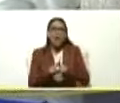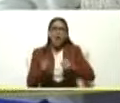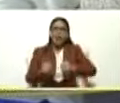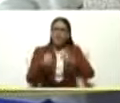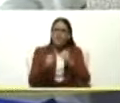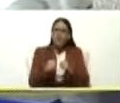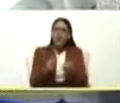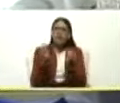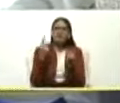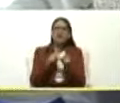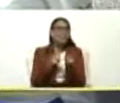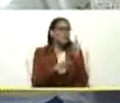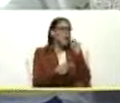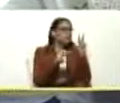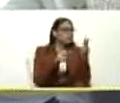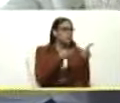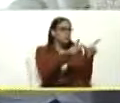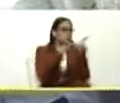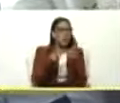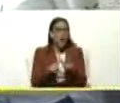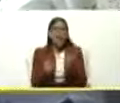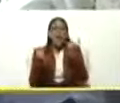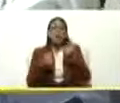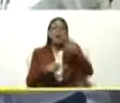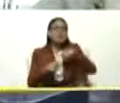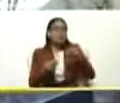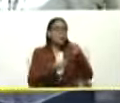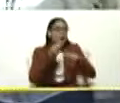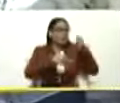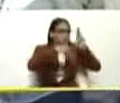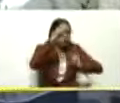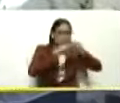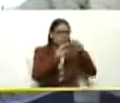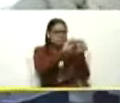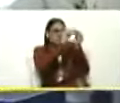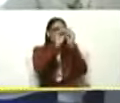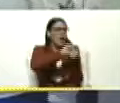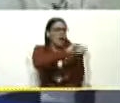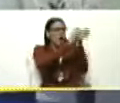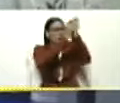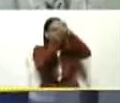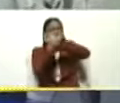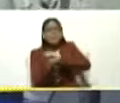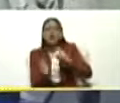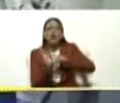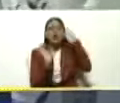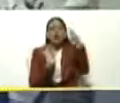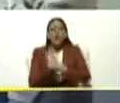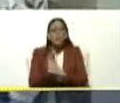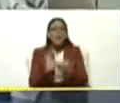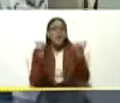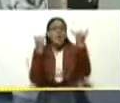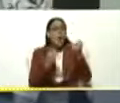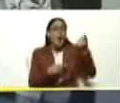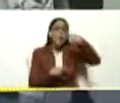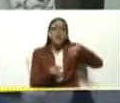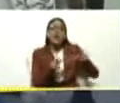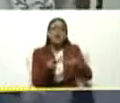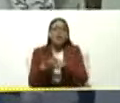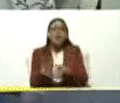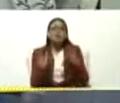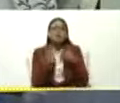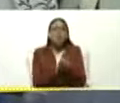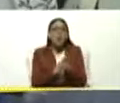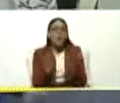rígida. Con esta rehabilitación pasamos a ser un complejo educativo de calidad más suave, de formación, con